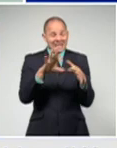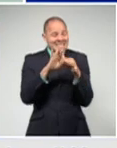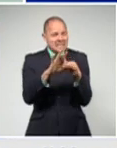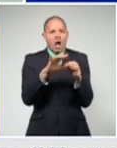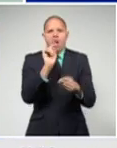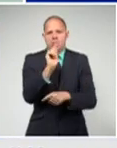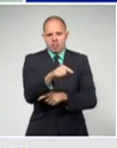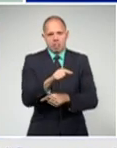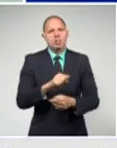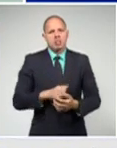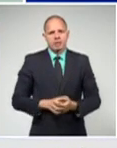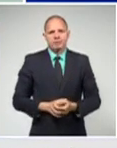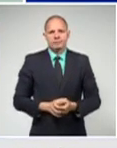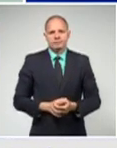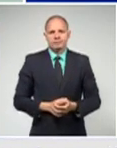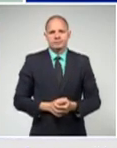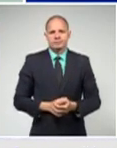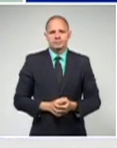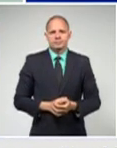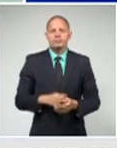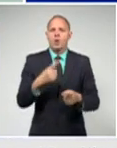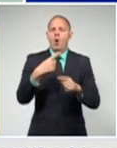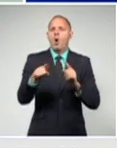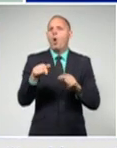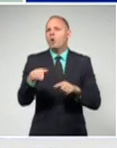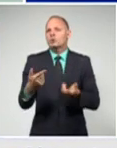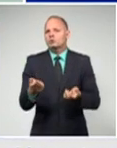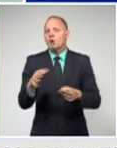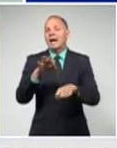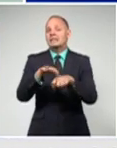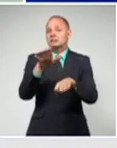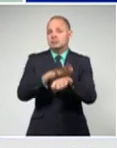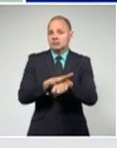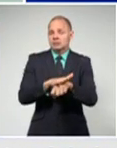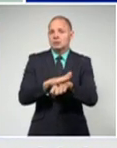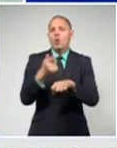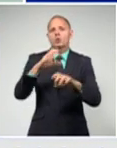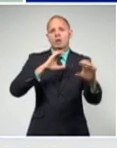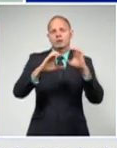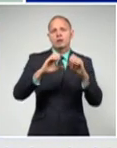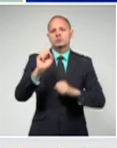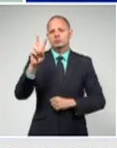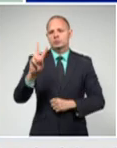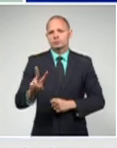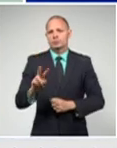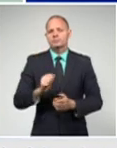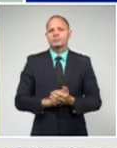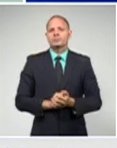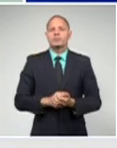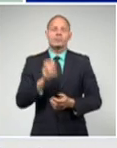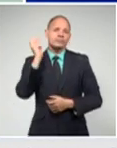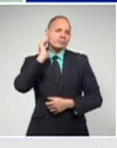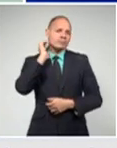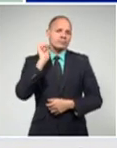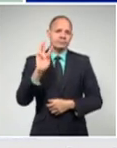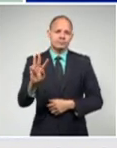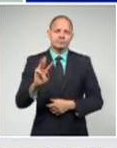la mayor transmisión, Río Cauto y Cauto Cristo con 2 cada uno, Manzanillo con